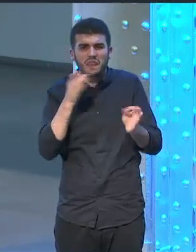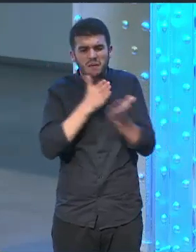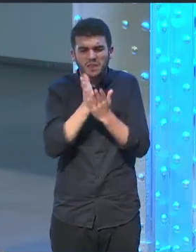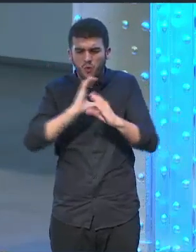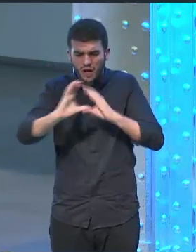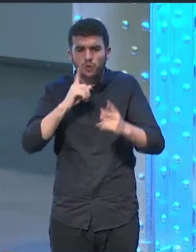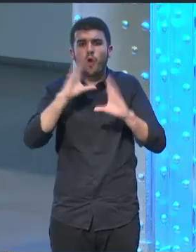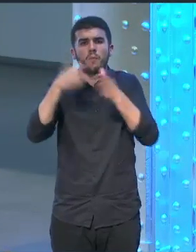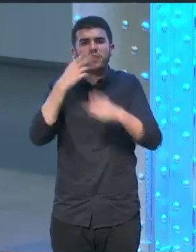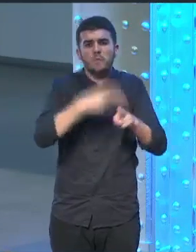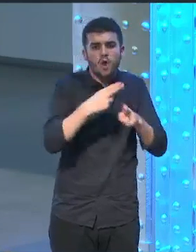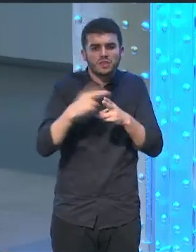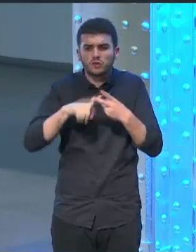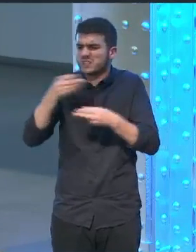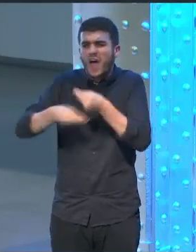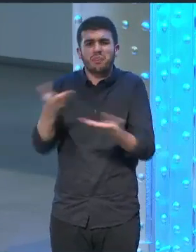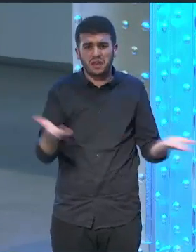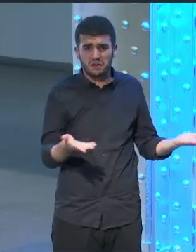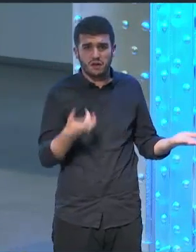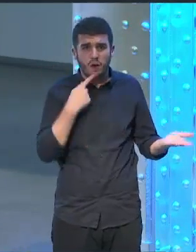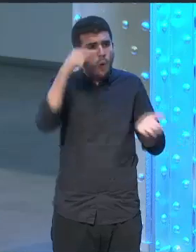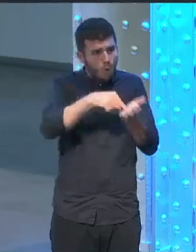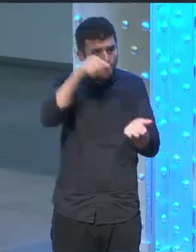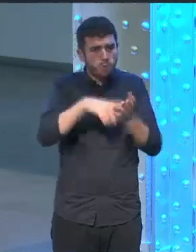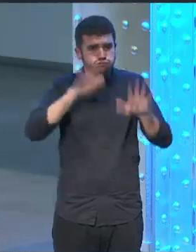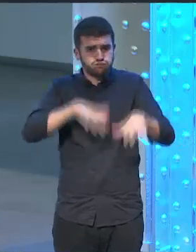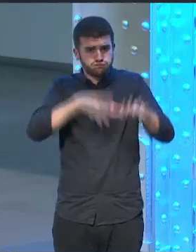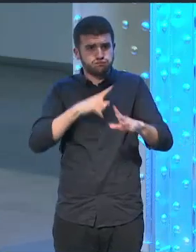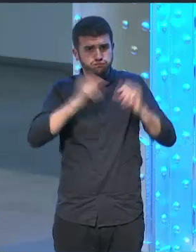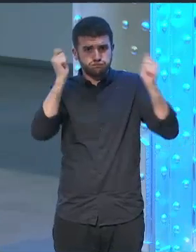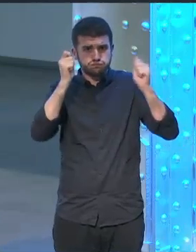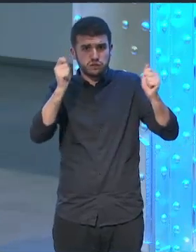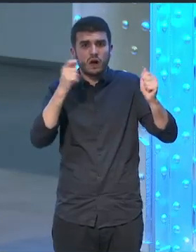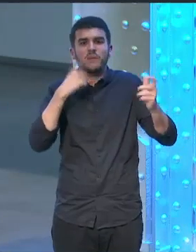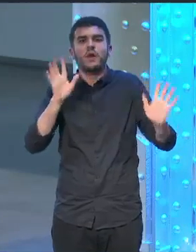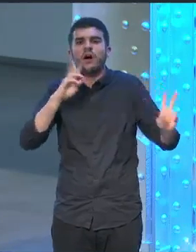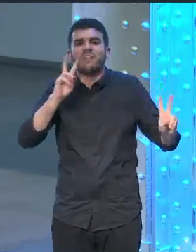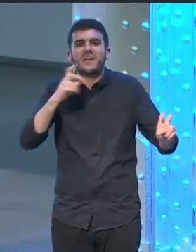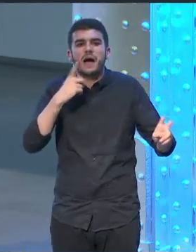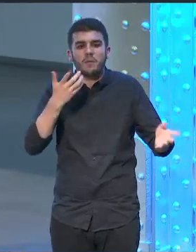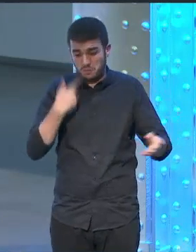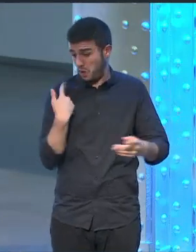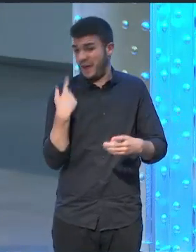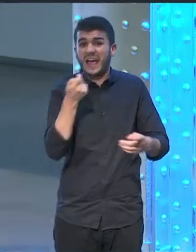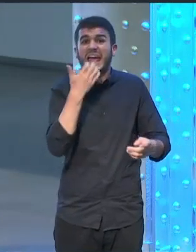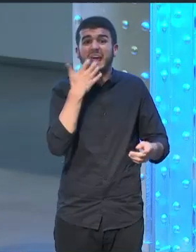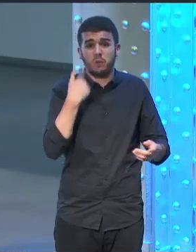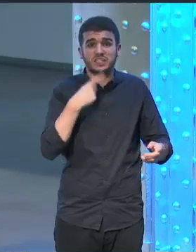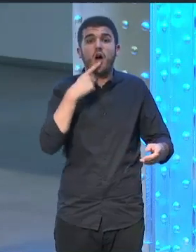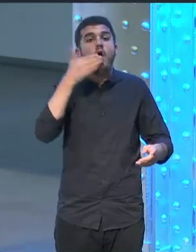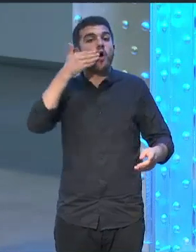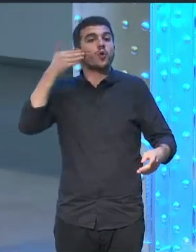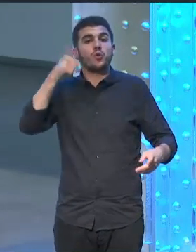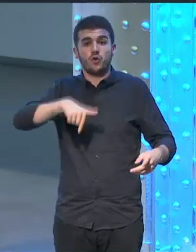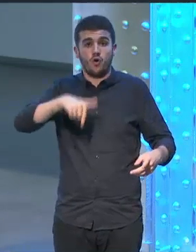públicas, los partidos políticos? Reivindicamos como un método de actuación. Un ejemplo lo tenemos estos días con el orgullo, todo